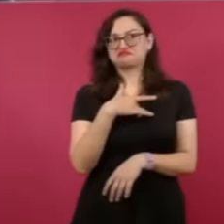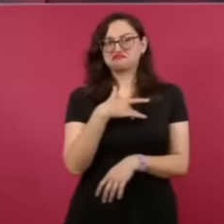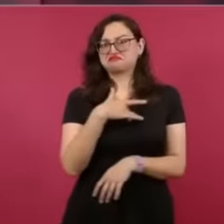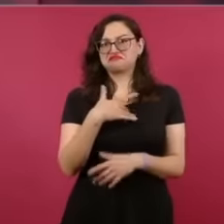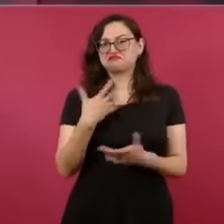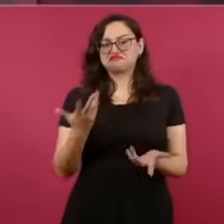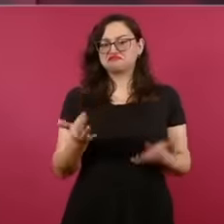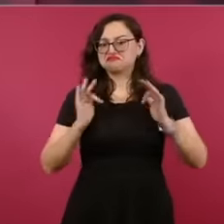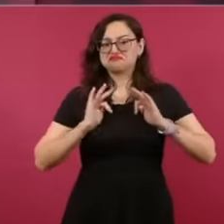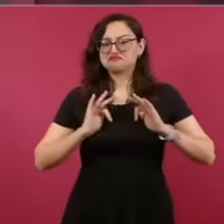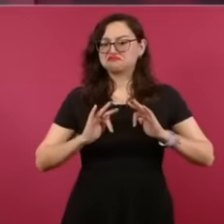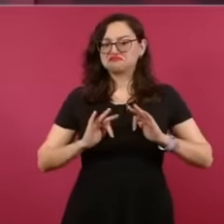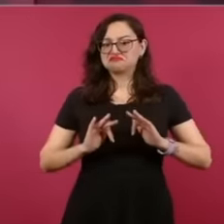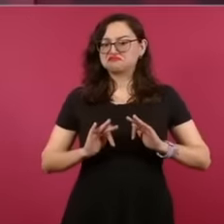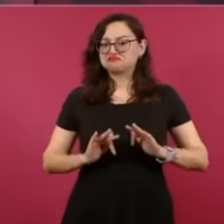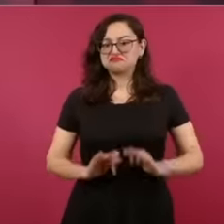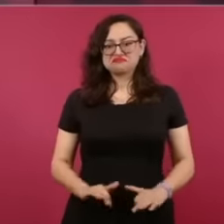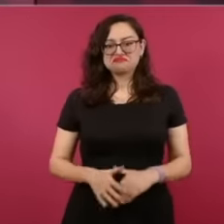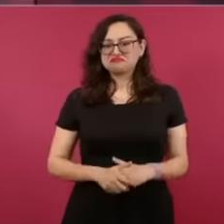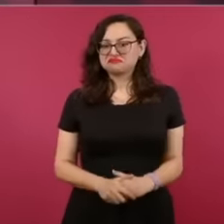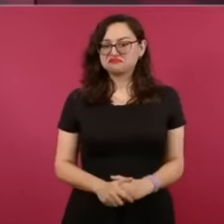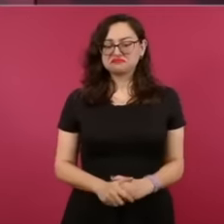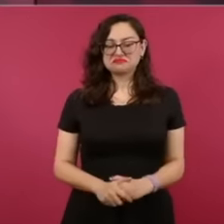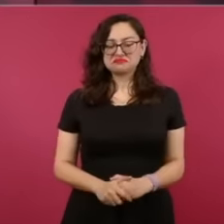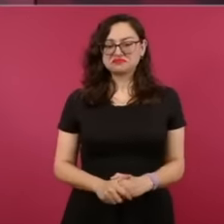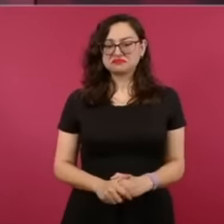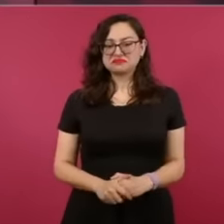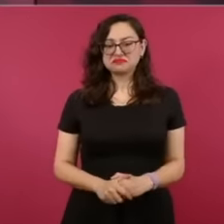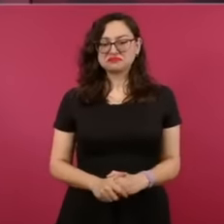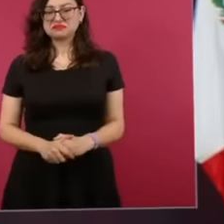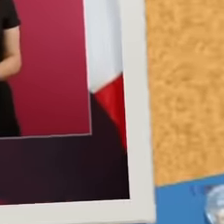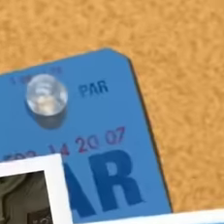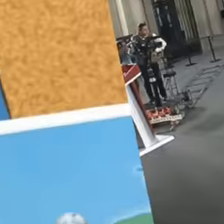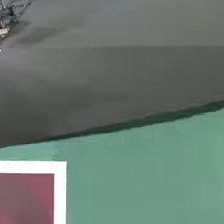enfocaba. Veamos cómo se dio este diálogo.